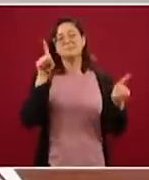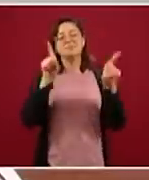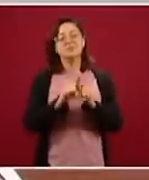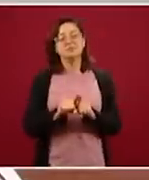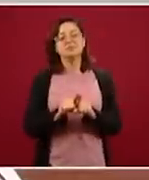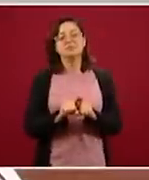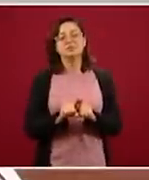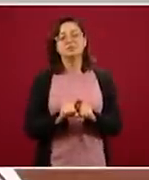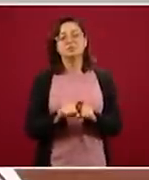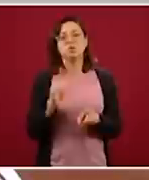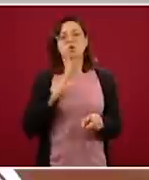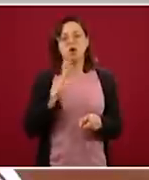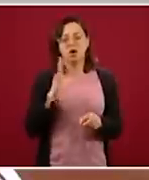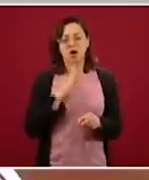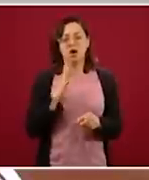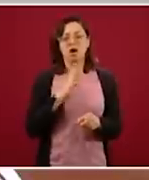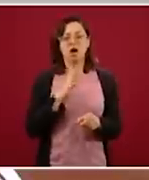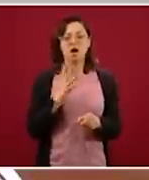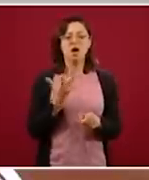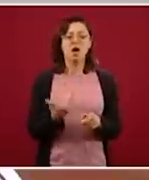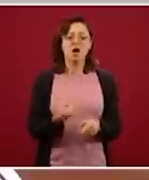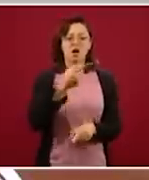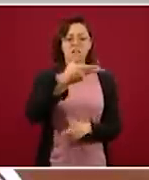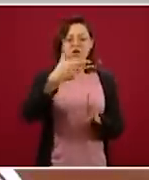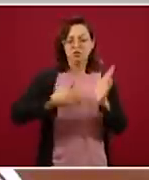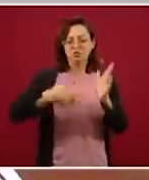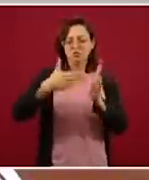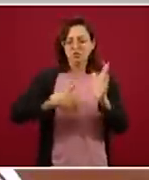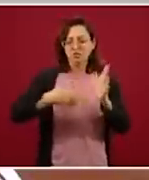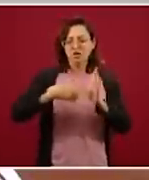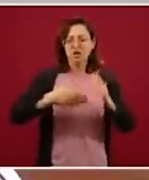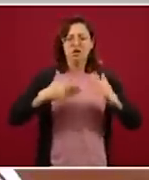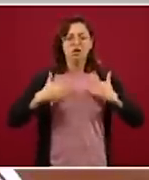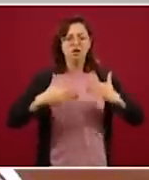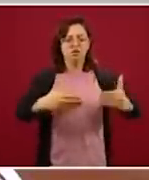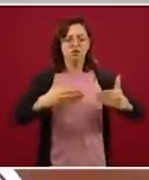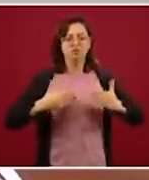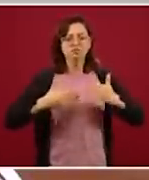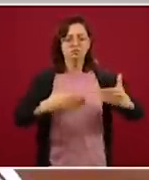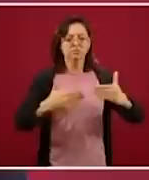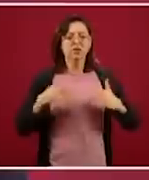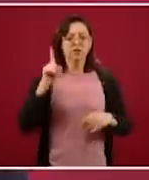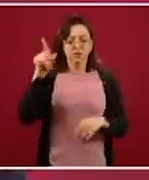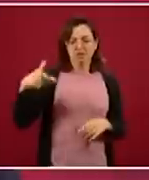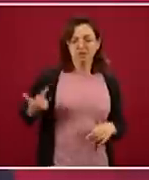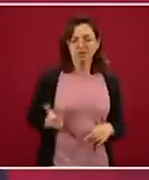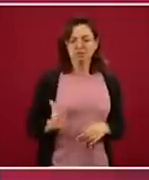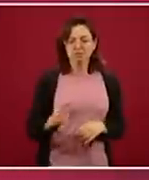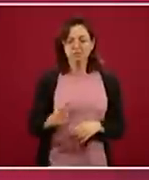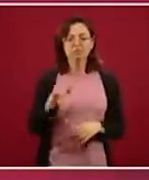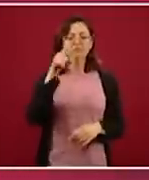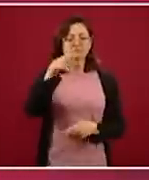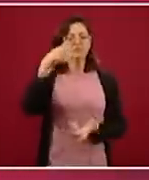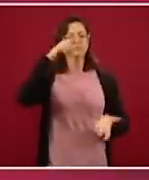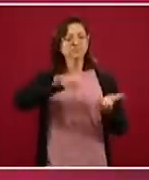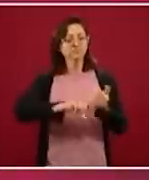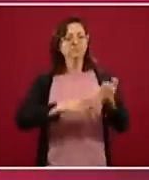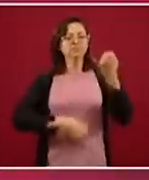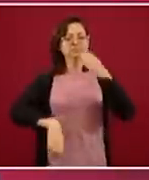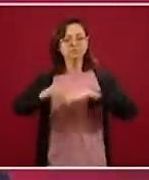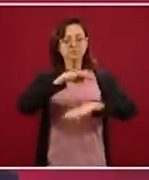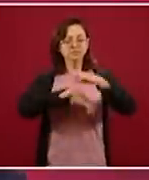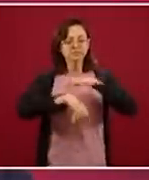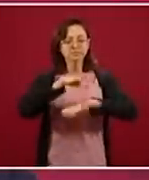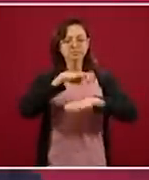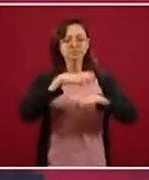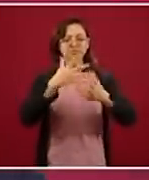donde un taller de serigrafía resultaba, que es León, Guanajuato, resultaba ser la empresa, digamos, el